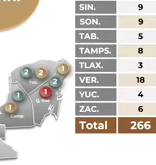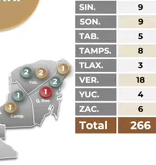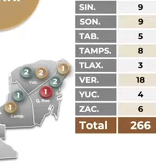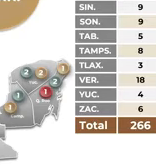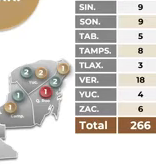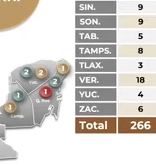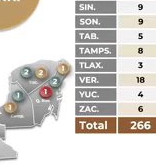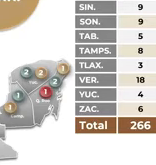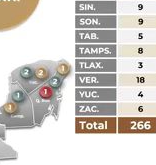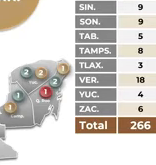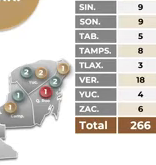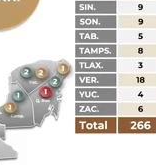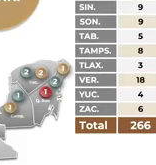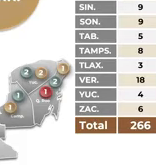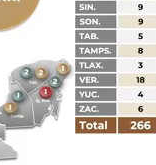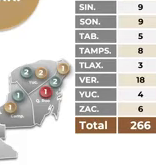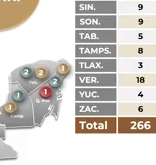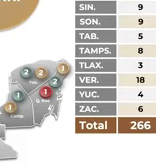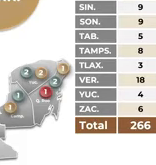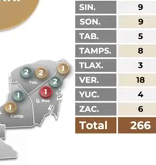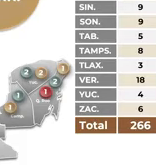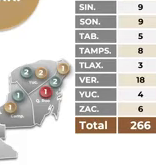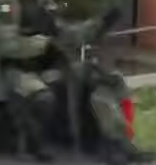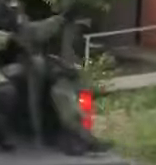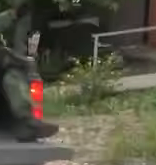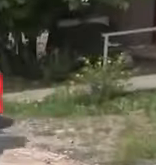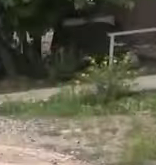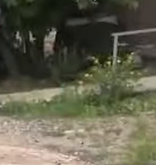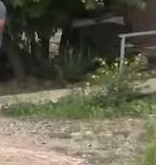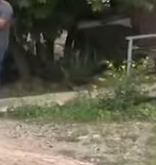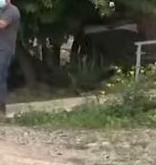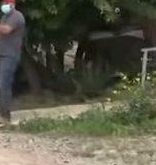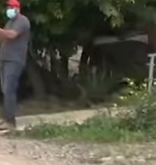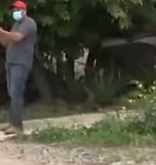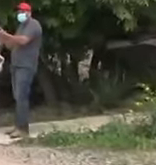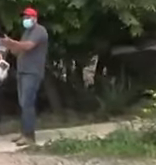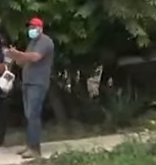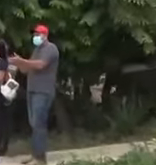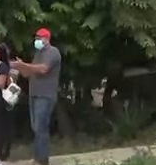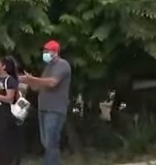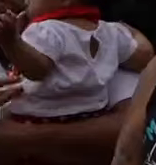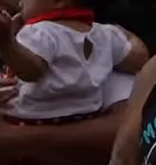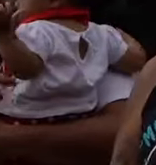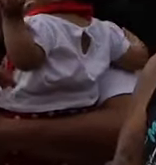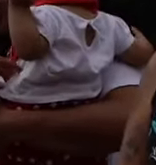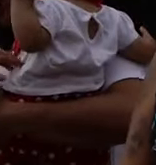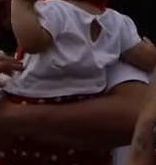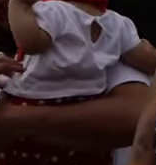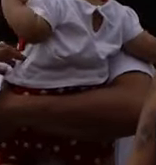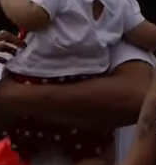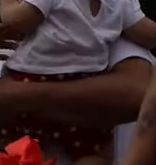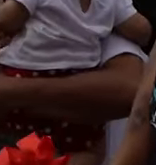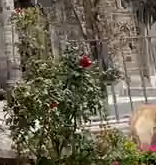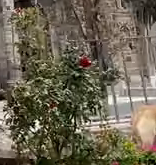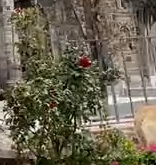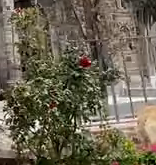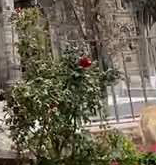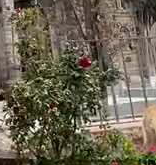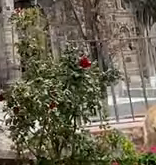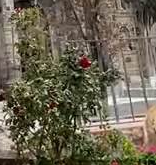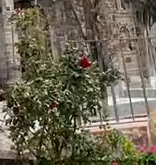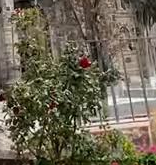Lo anterior con la finalidad de recuperar espacios, fortalecer el Estado de Derecho y recuperar la confianza de la